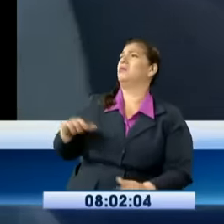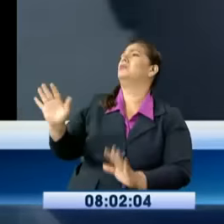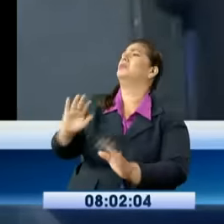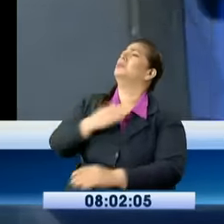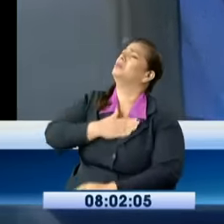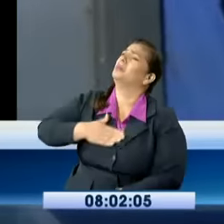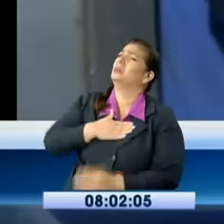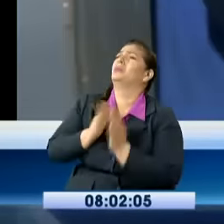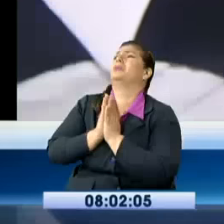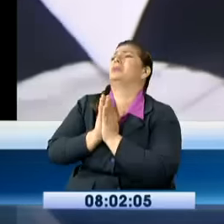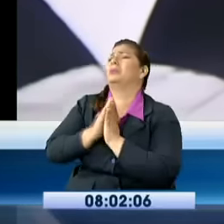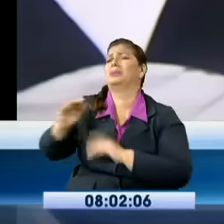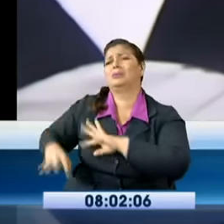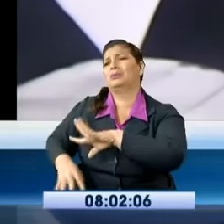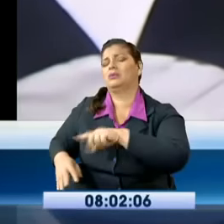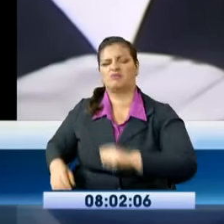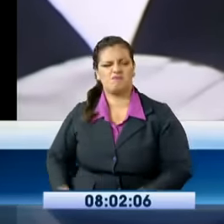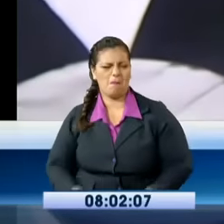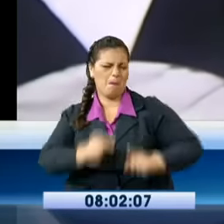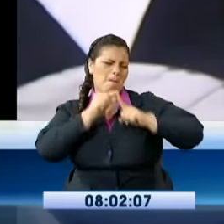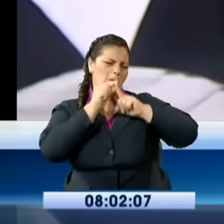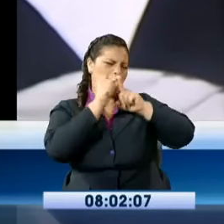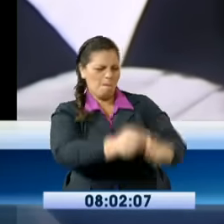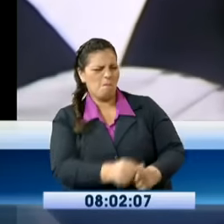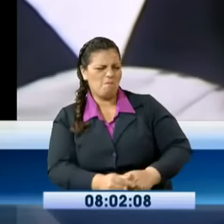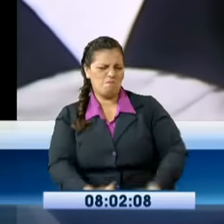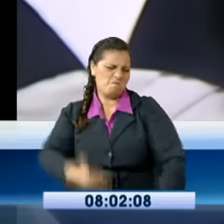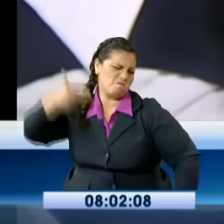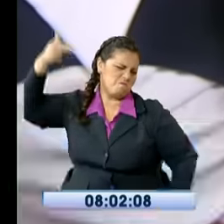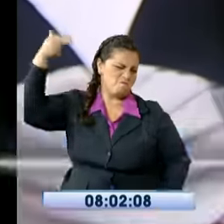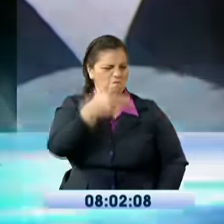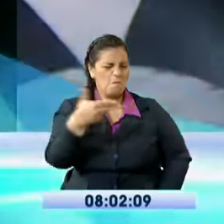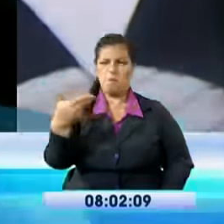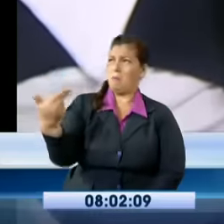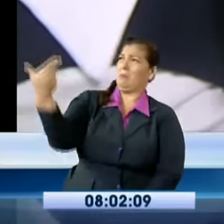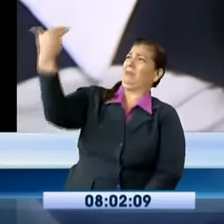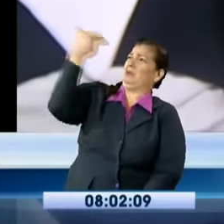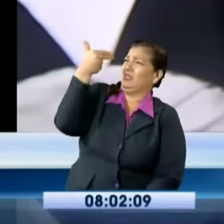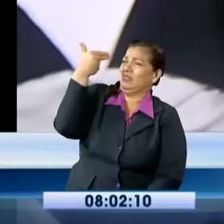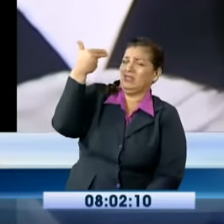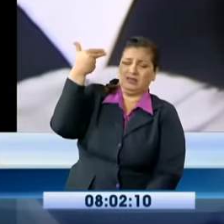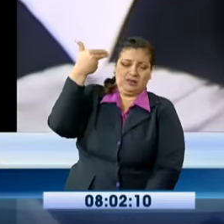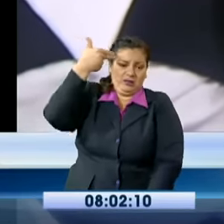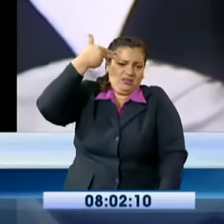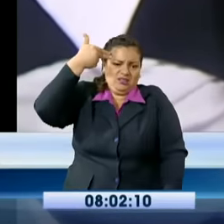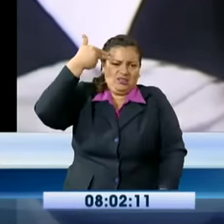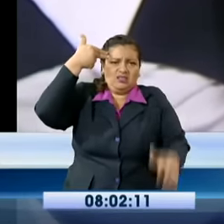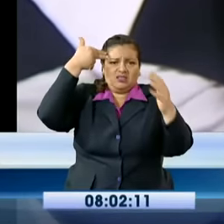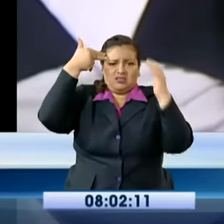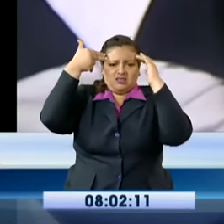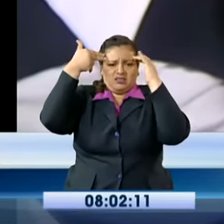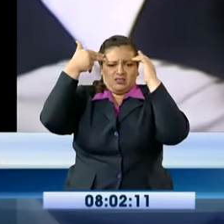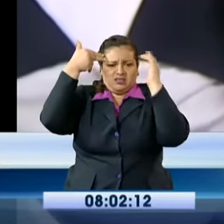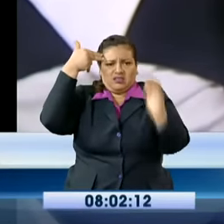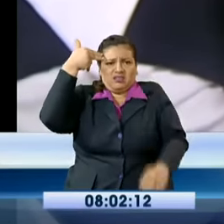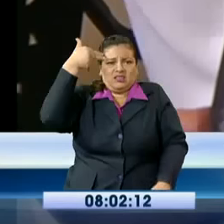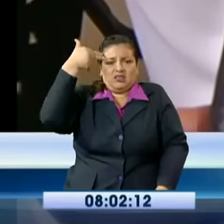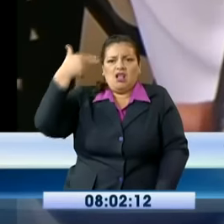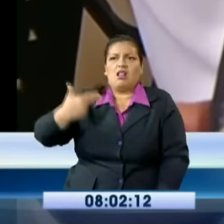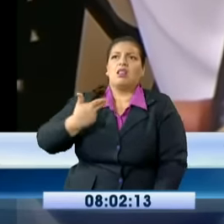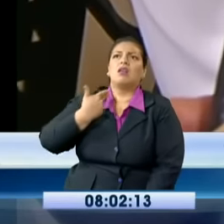ellos me insultaron y me arrancharon el teléfono. Por 2 veces me pusieron el arma en la cabeza y después luego en el